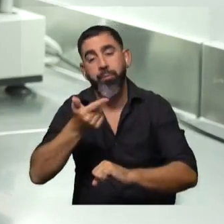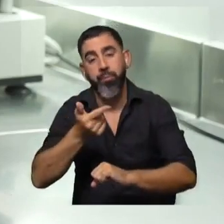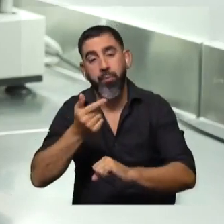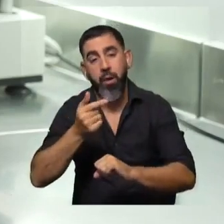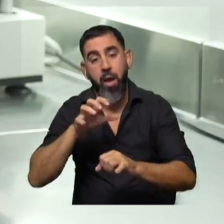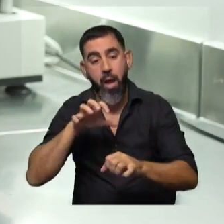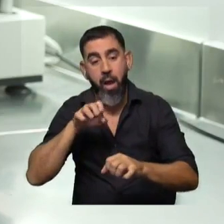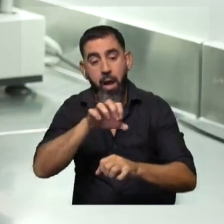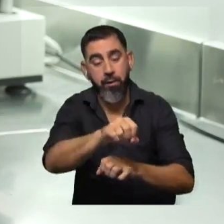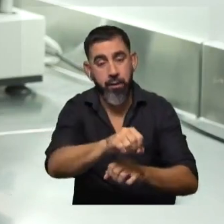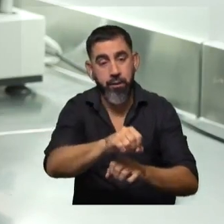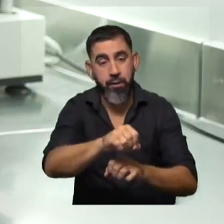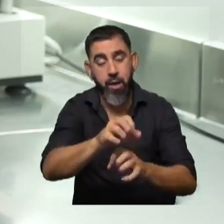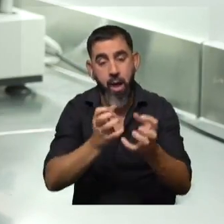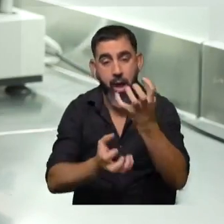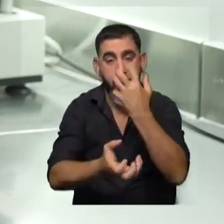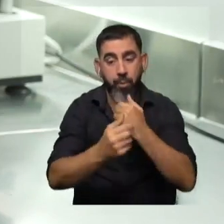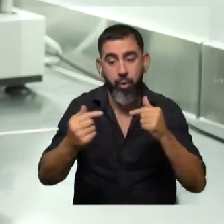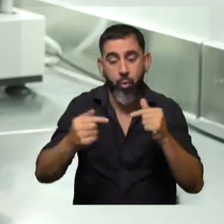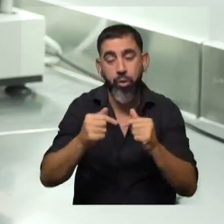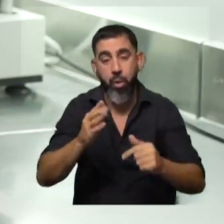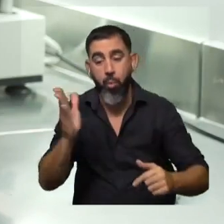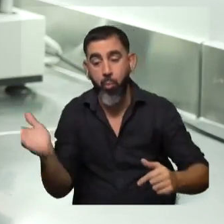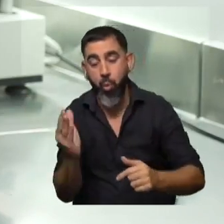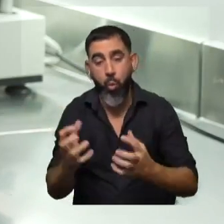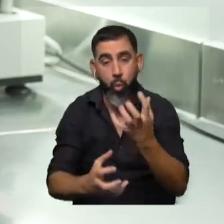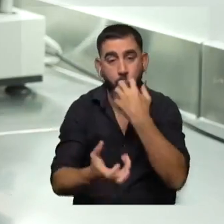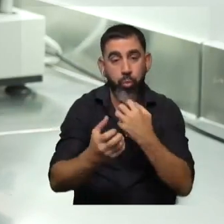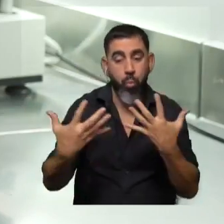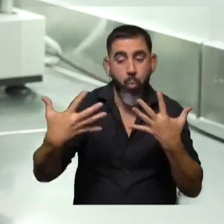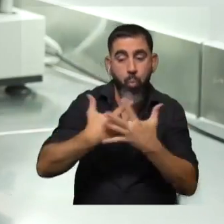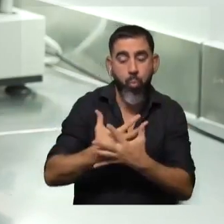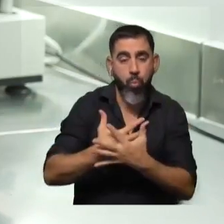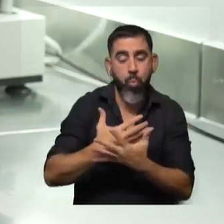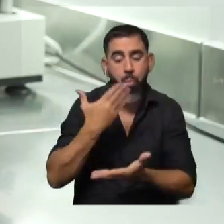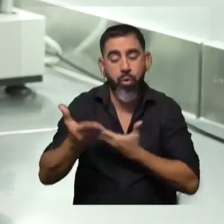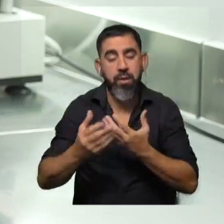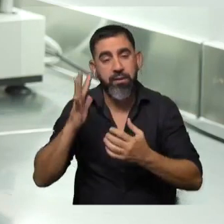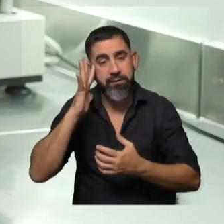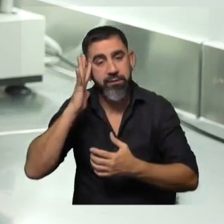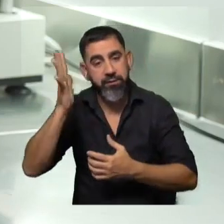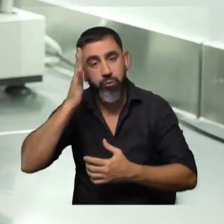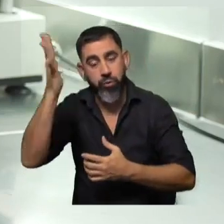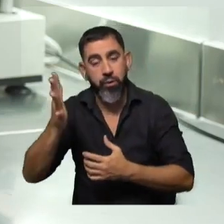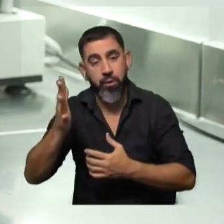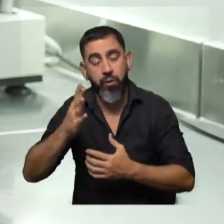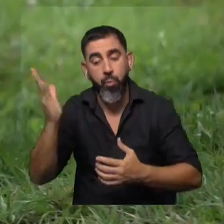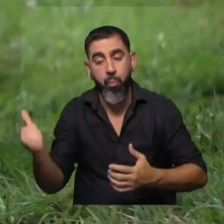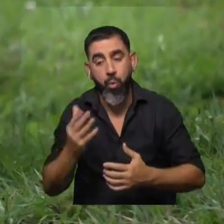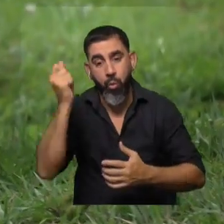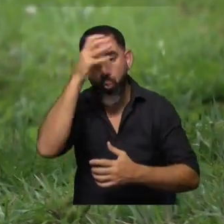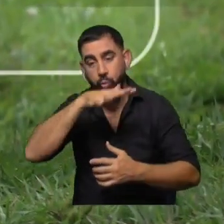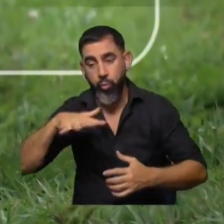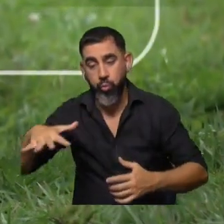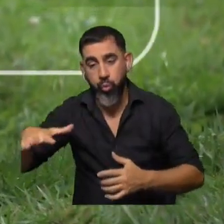ataque de predadores a especies productivas afecta el malestar psicológico de los productores